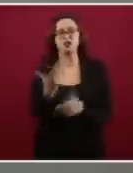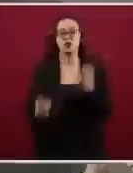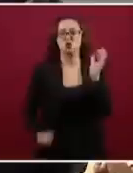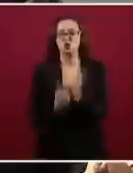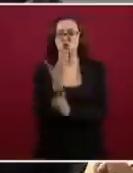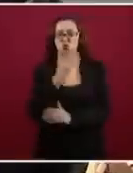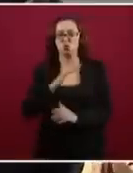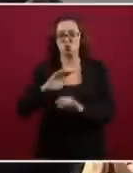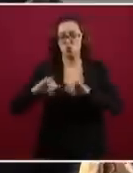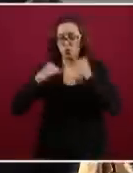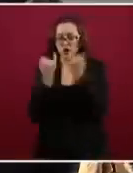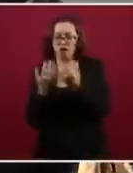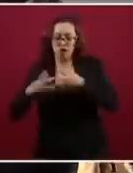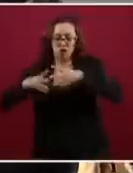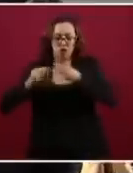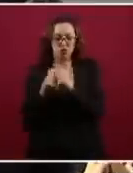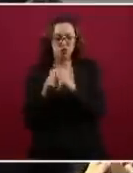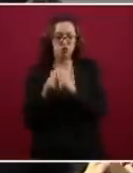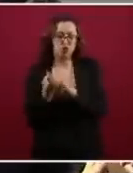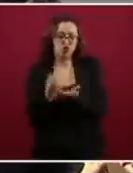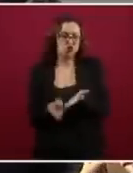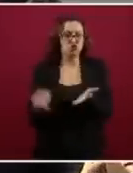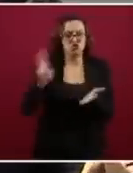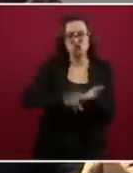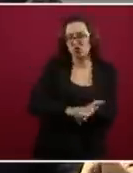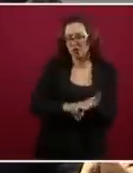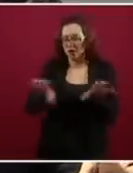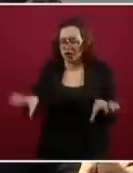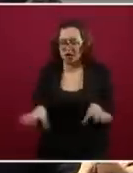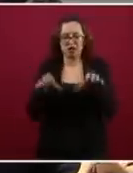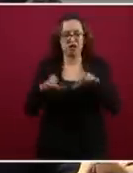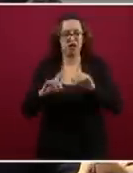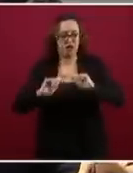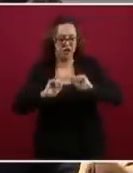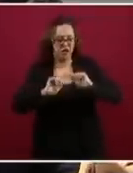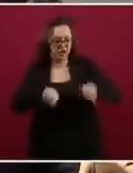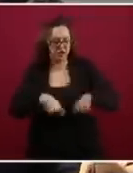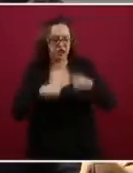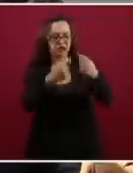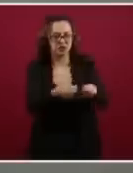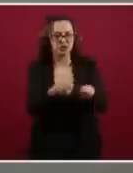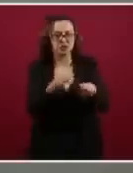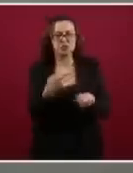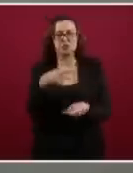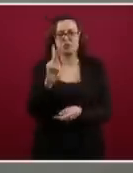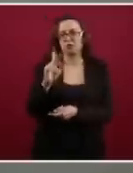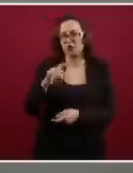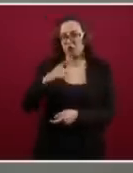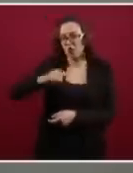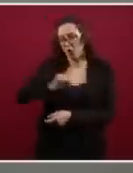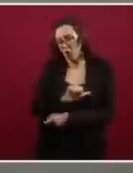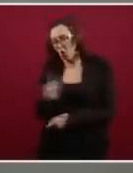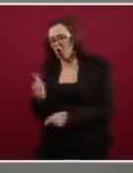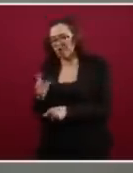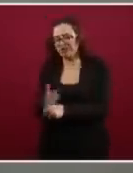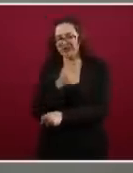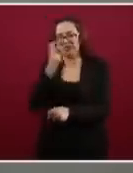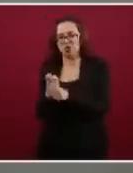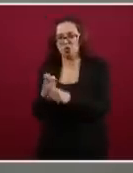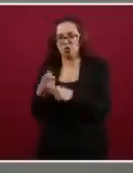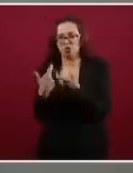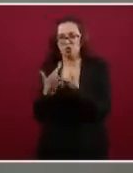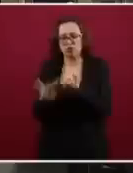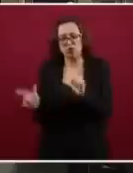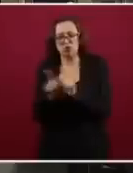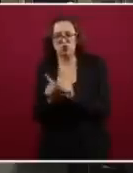nueva junta y como que suplir a la junta de gobierno. Sí la entregamos a la siguiente fracción parlamentaria, pero nosotros entonces ahora nos vamos a blindar de